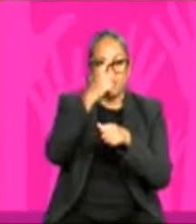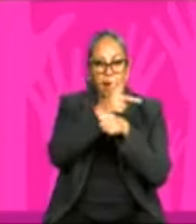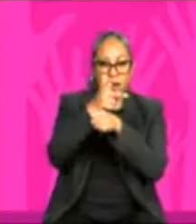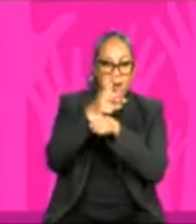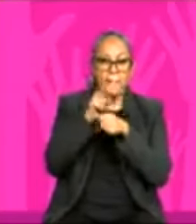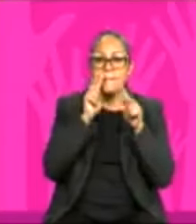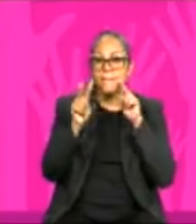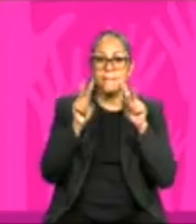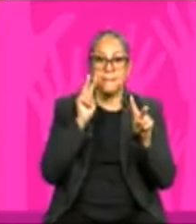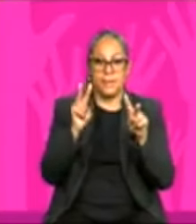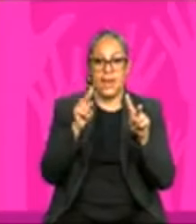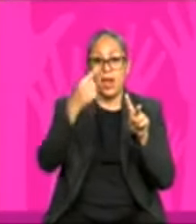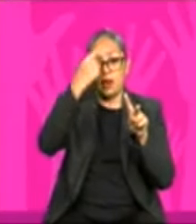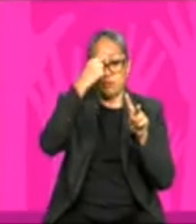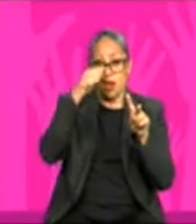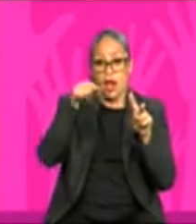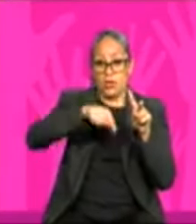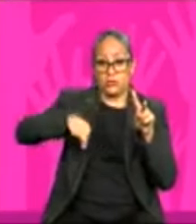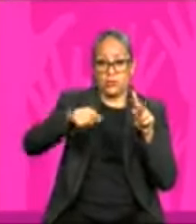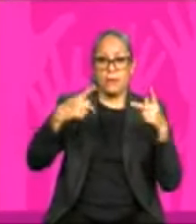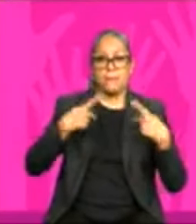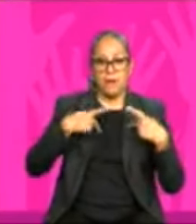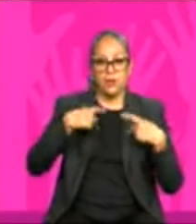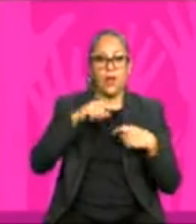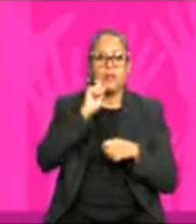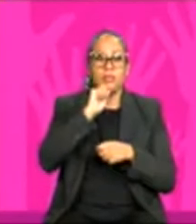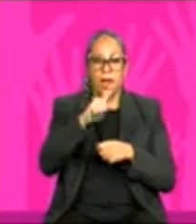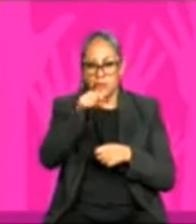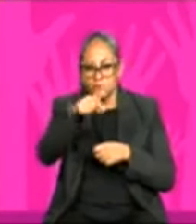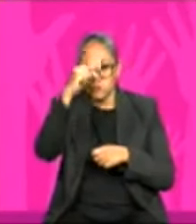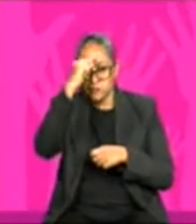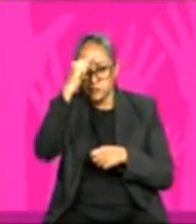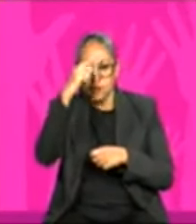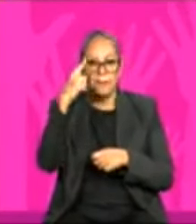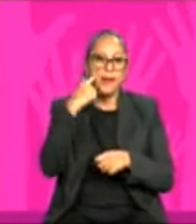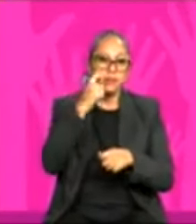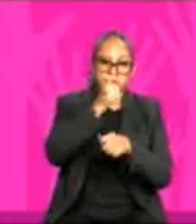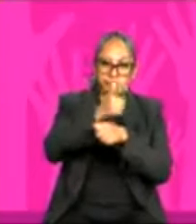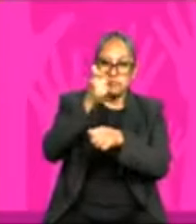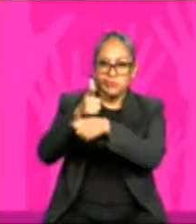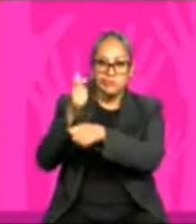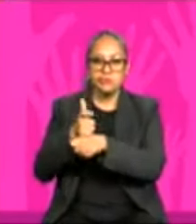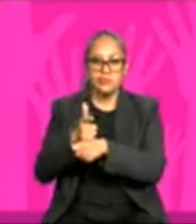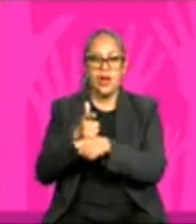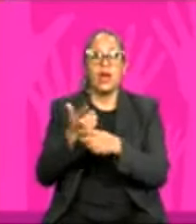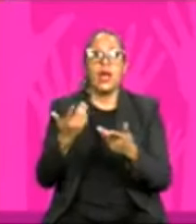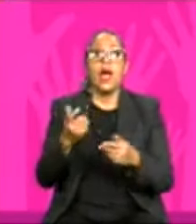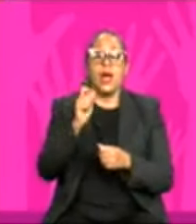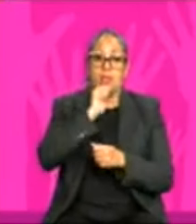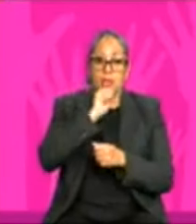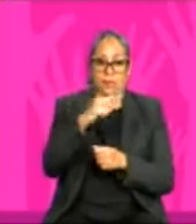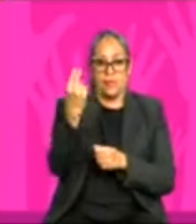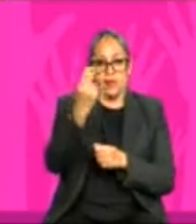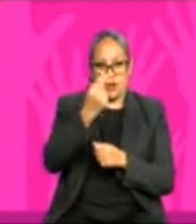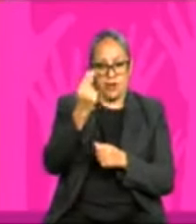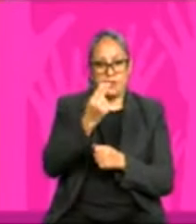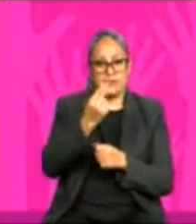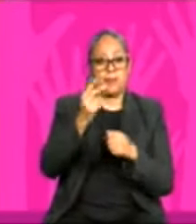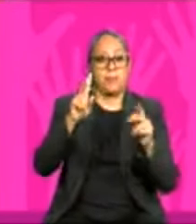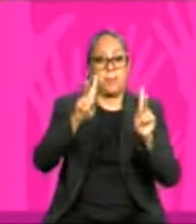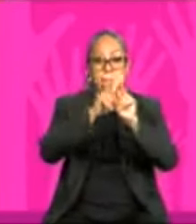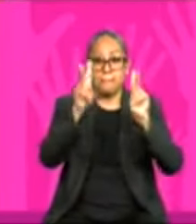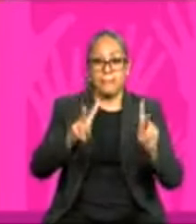para convertirlos en verdaderos analistas de inteligencia. Impulsaremos un gran pacto social para la pacificación del